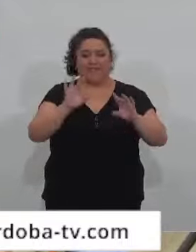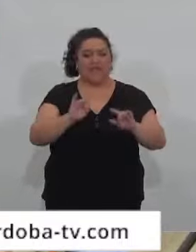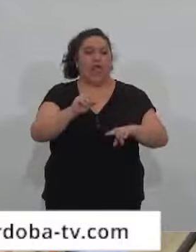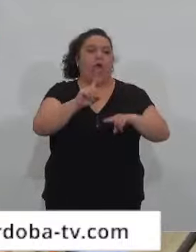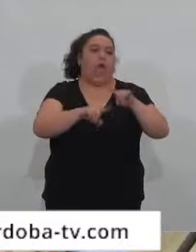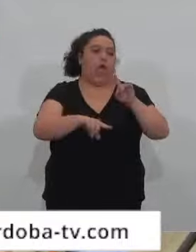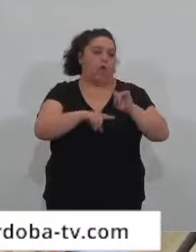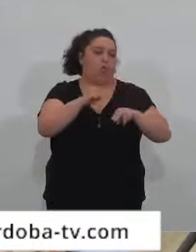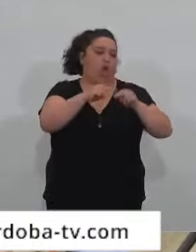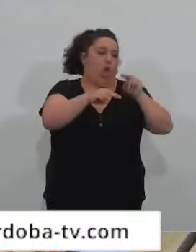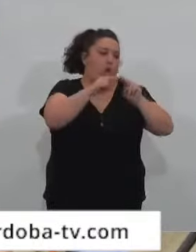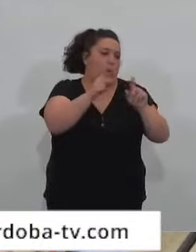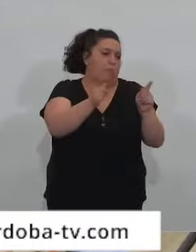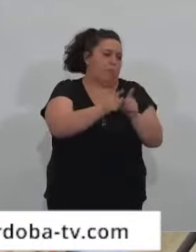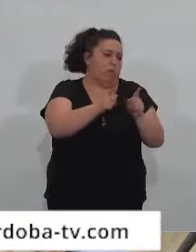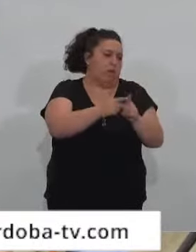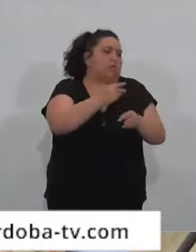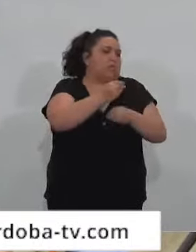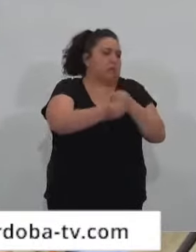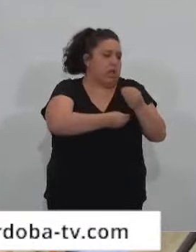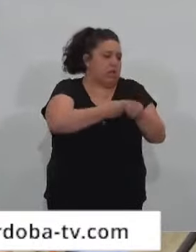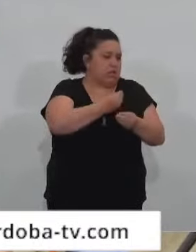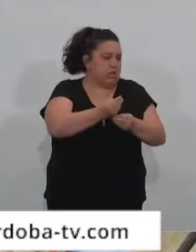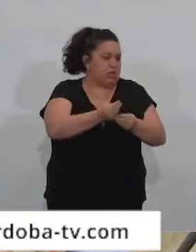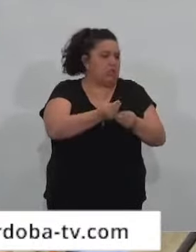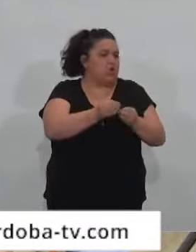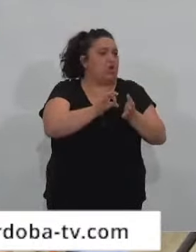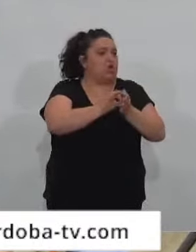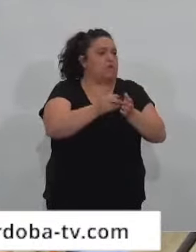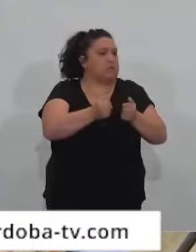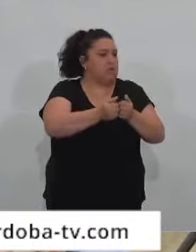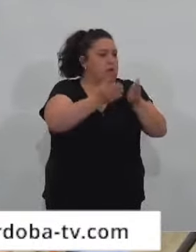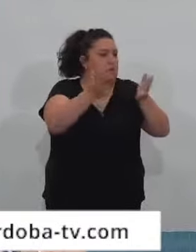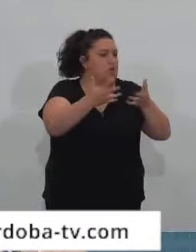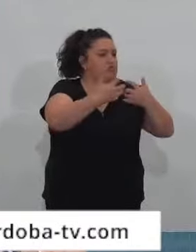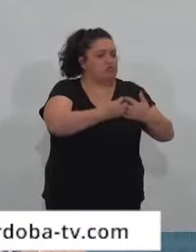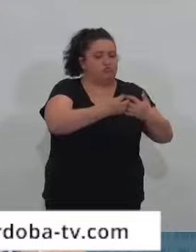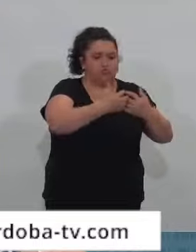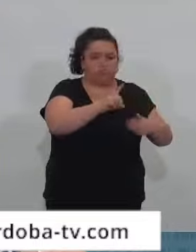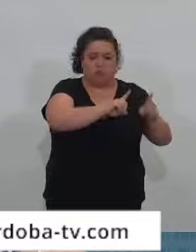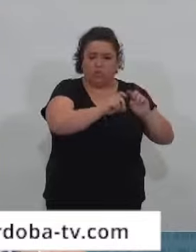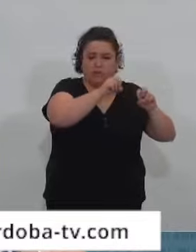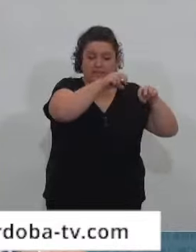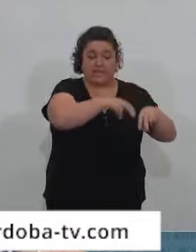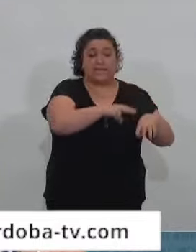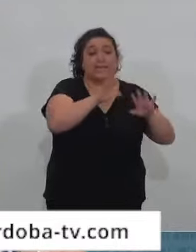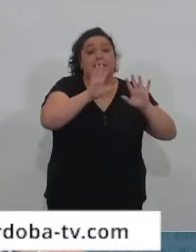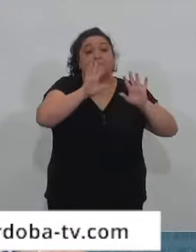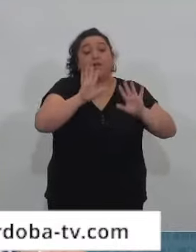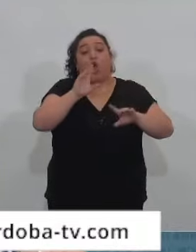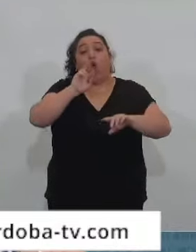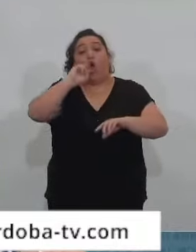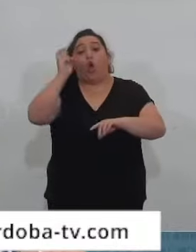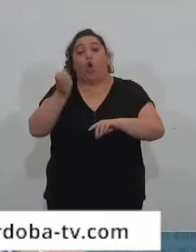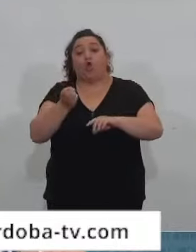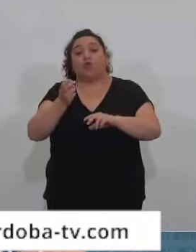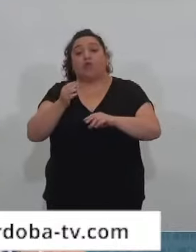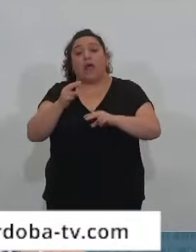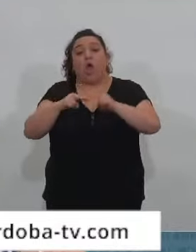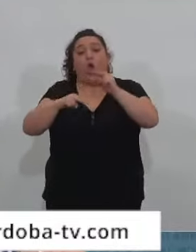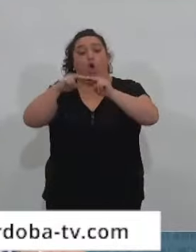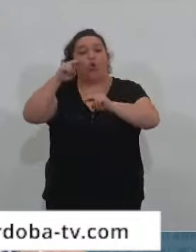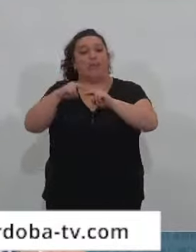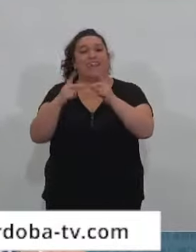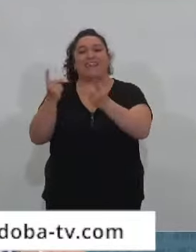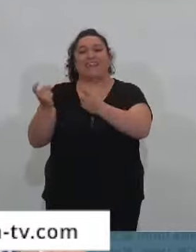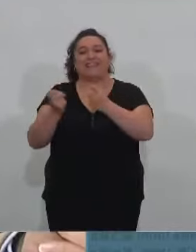del albergue en funcionamiento, pero hay otras que requieren un corte de suministro de agua durante unos días.